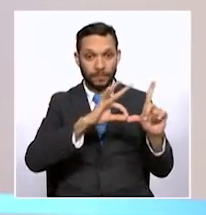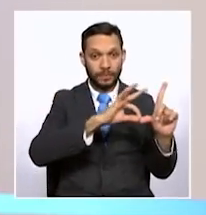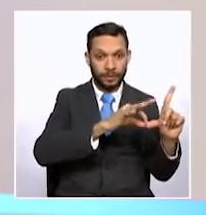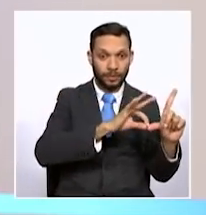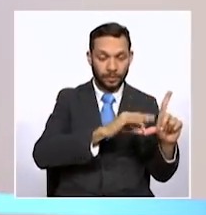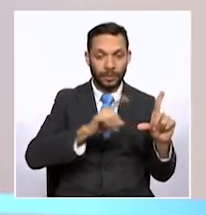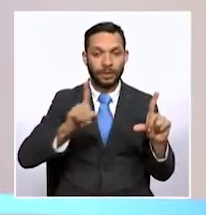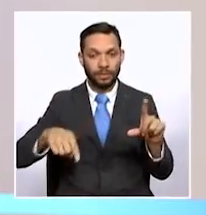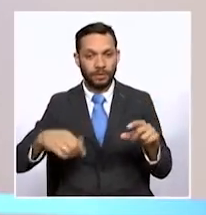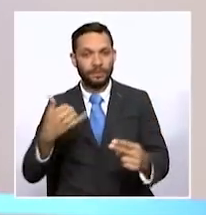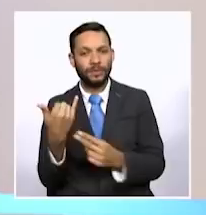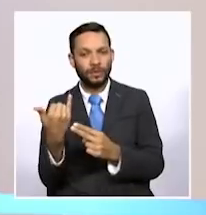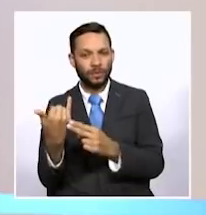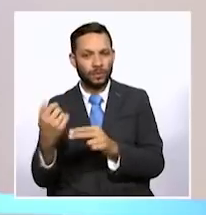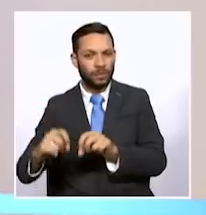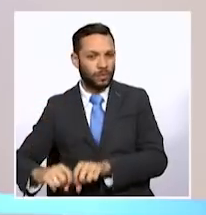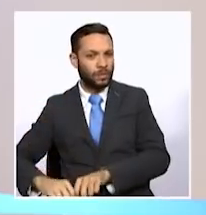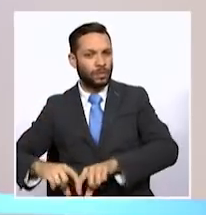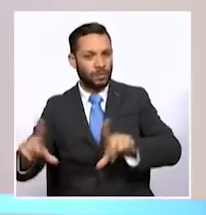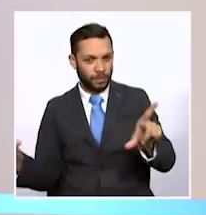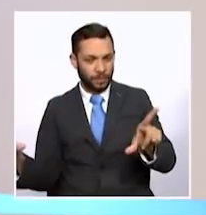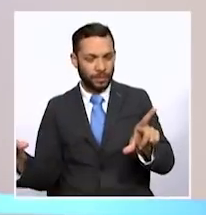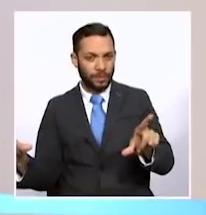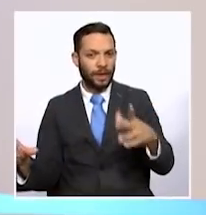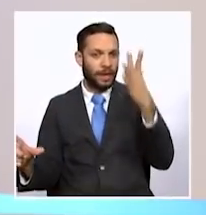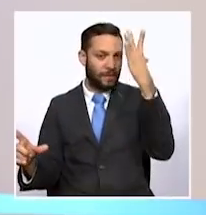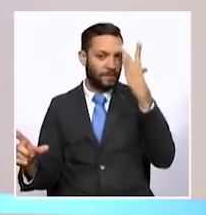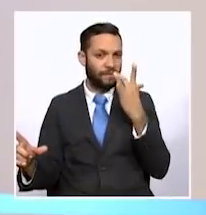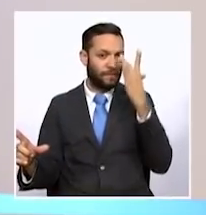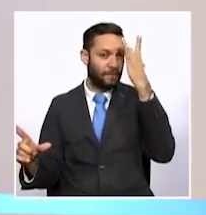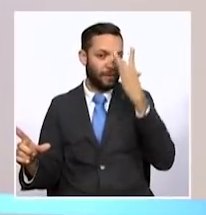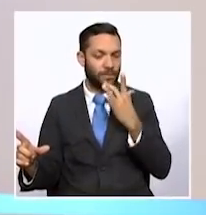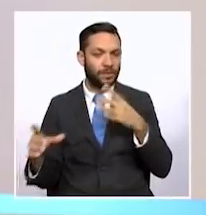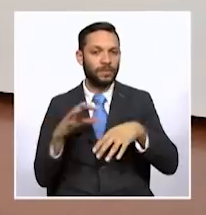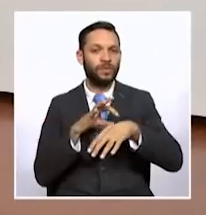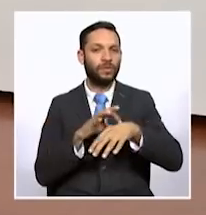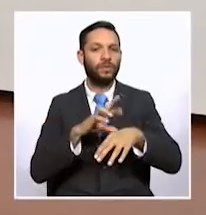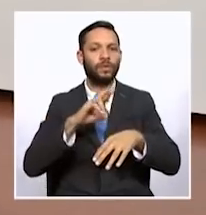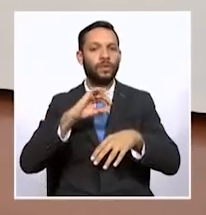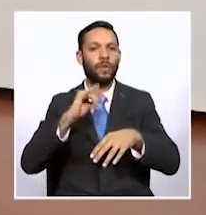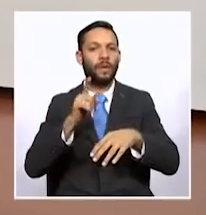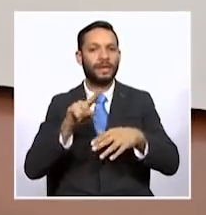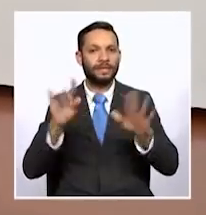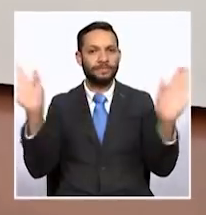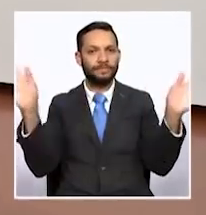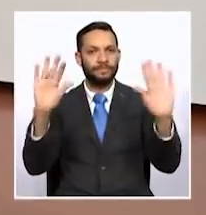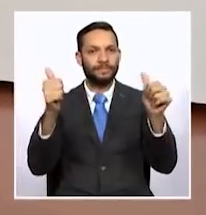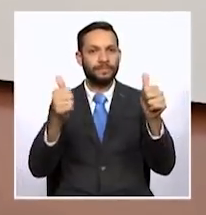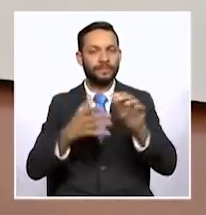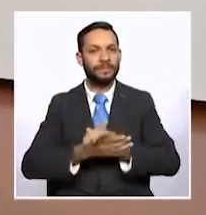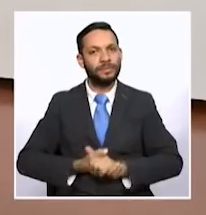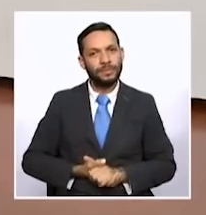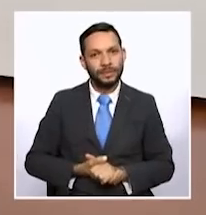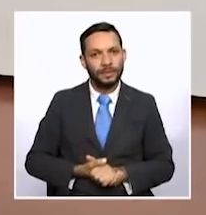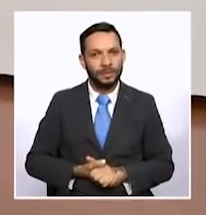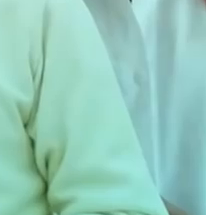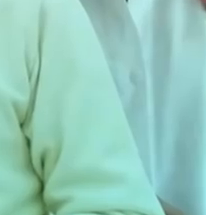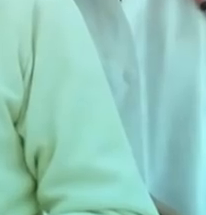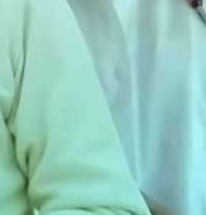quedan grabados buscando Jorge Enrique Rojas Quiseno y están en Facebook buscando Doctor Rojas. A todos ustedes, felicidades. Muchas gracias.